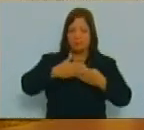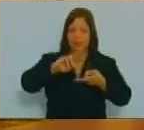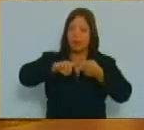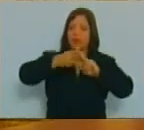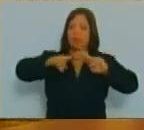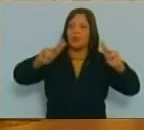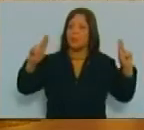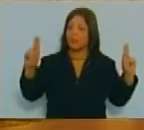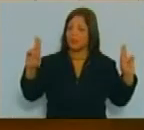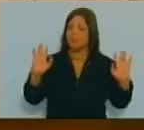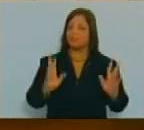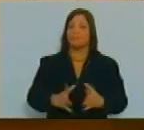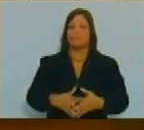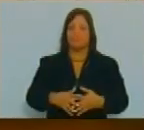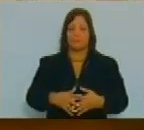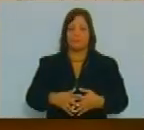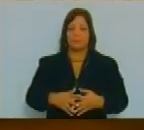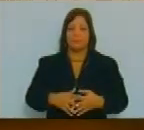paz